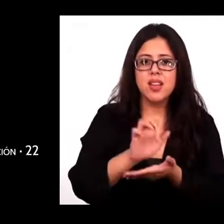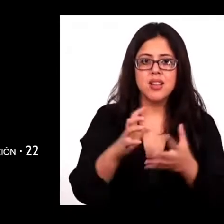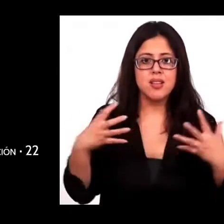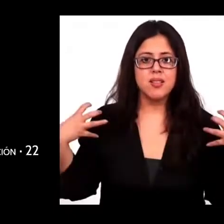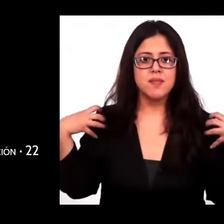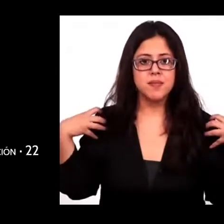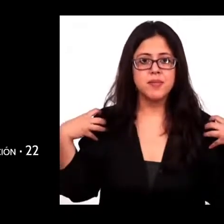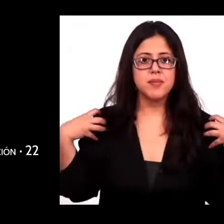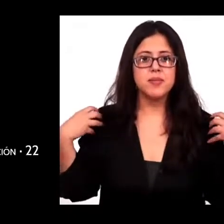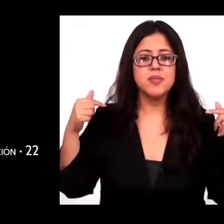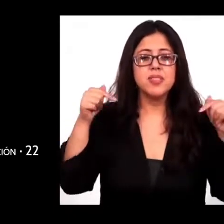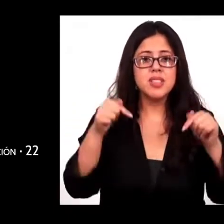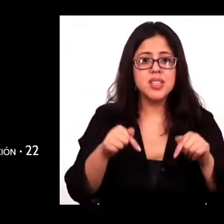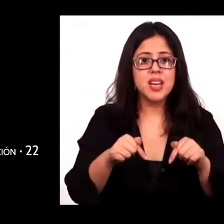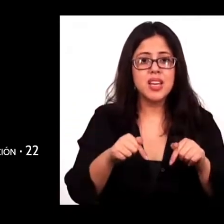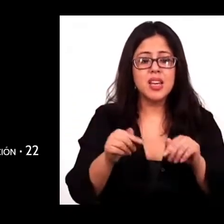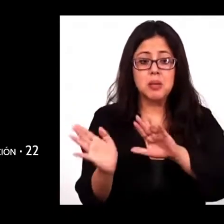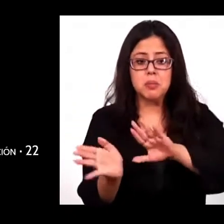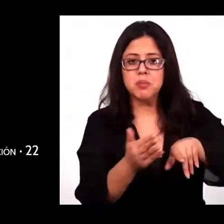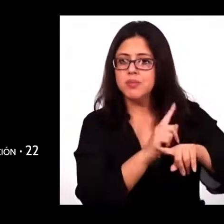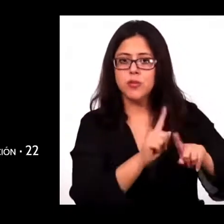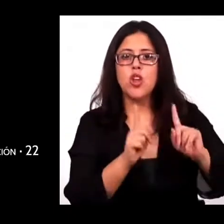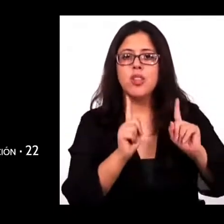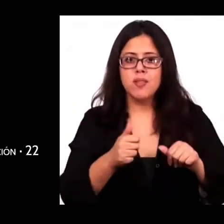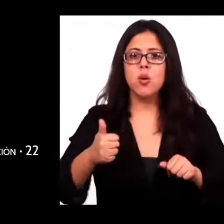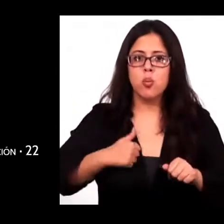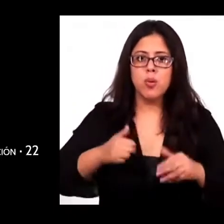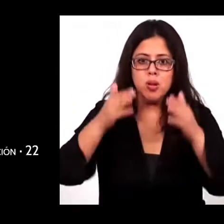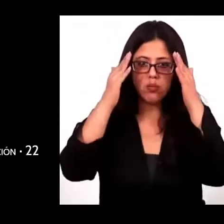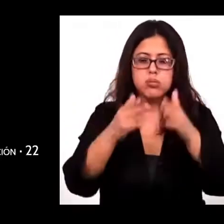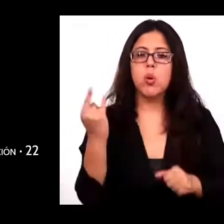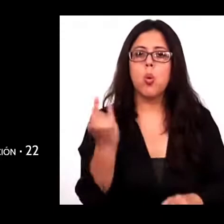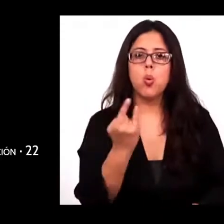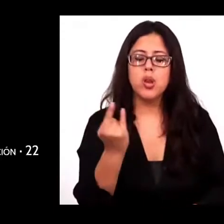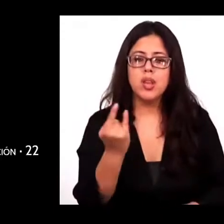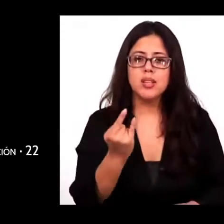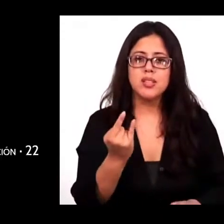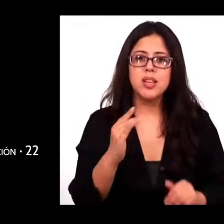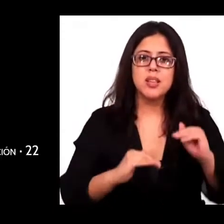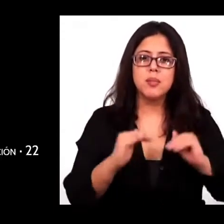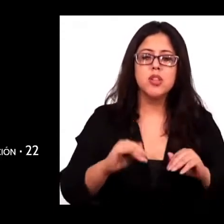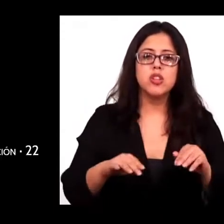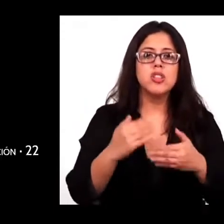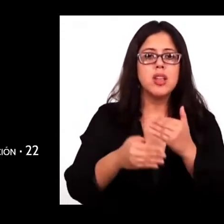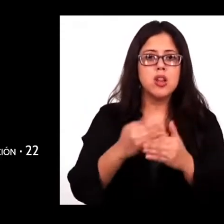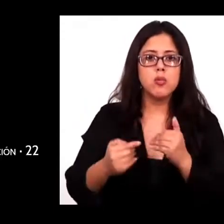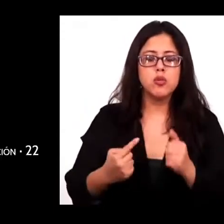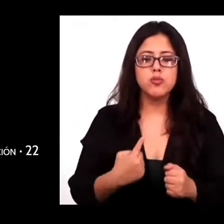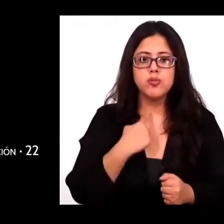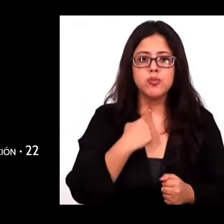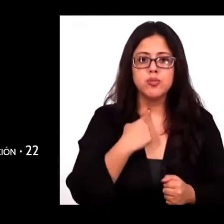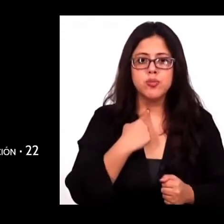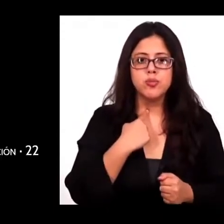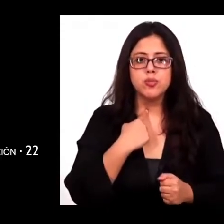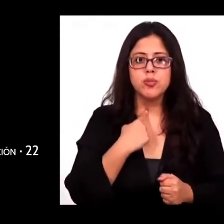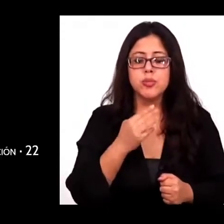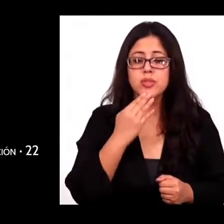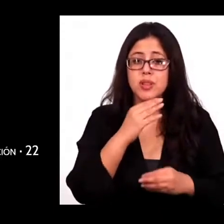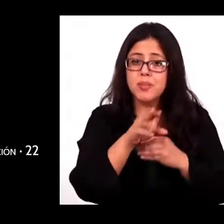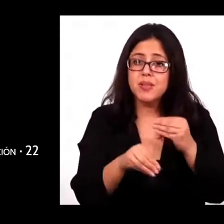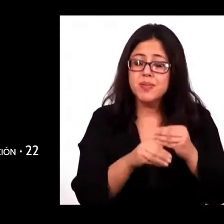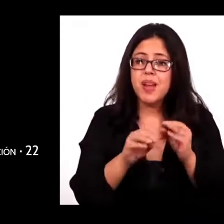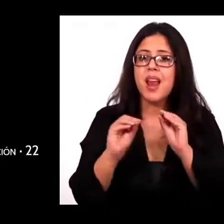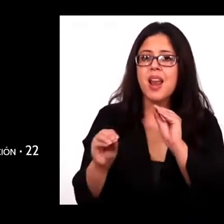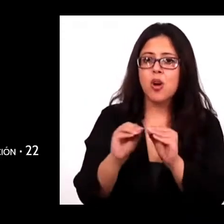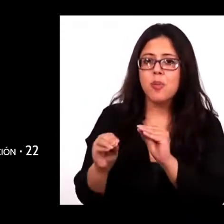le resulta ineludible y que debe cumplir con sentido de urgencia, acorde a los procesos de victimización. Y adicionalmente